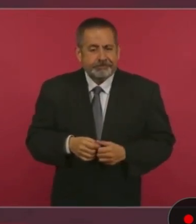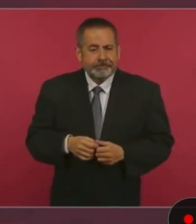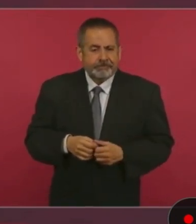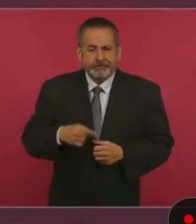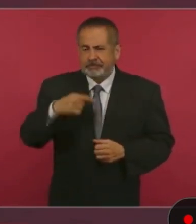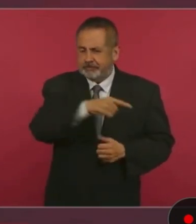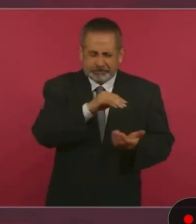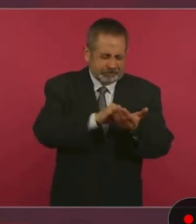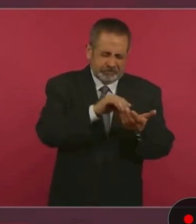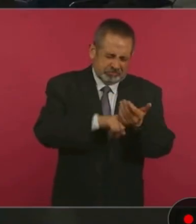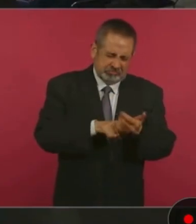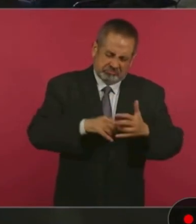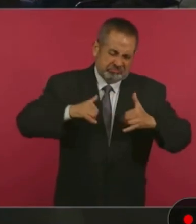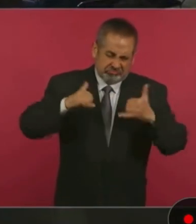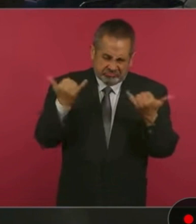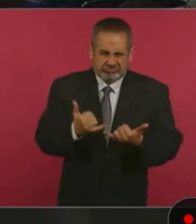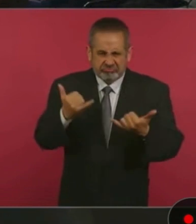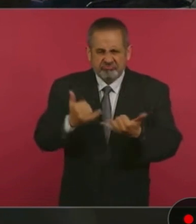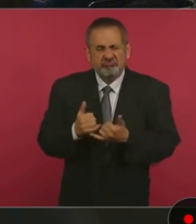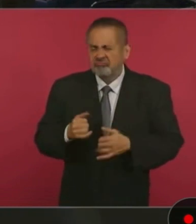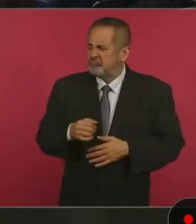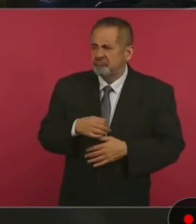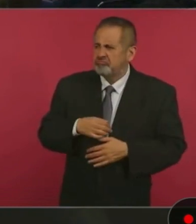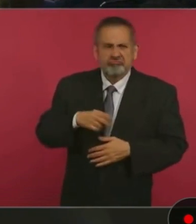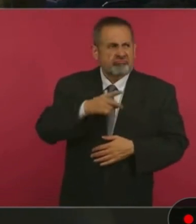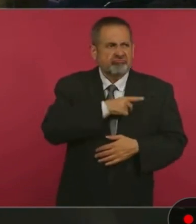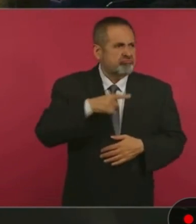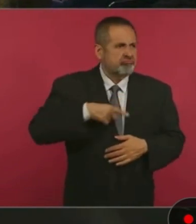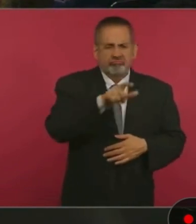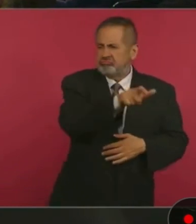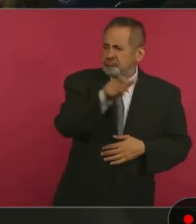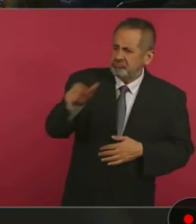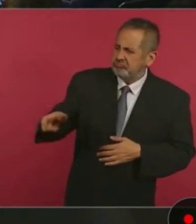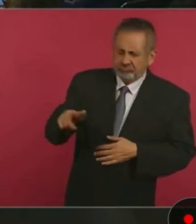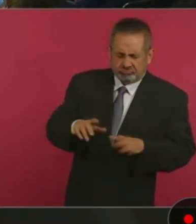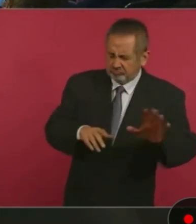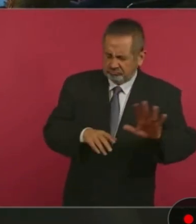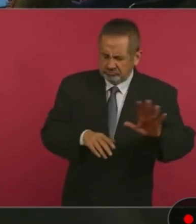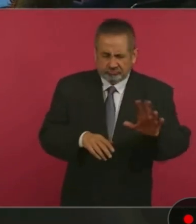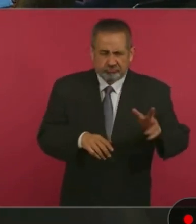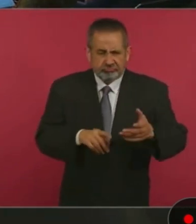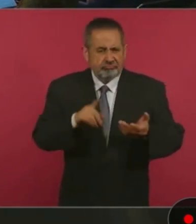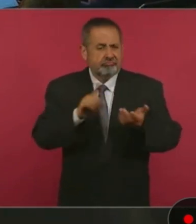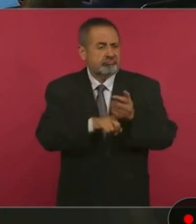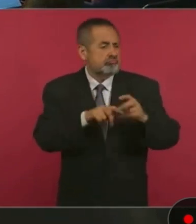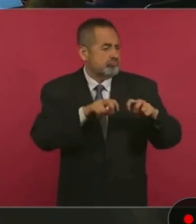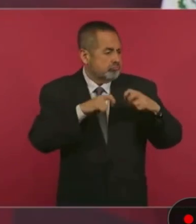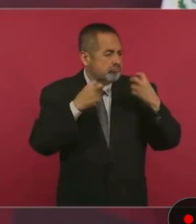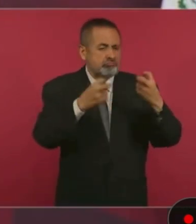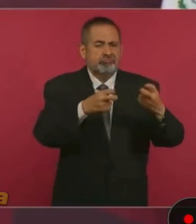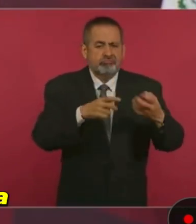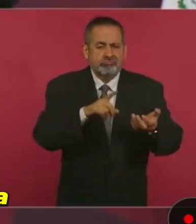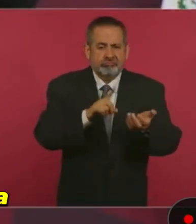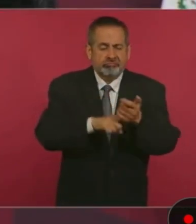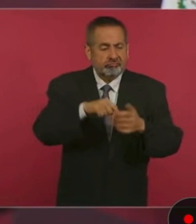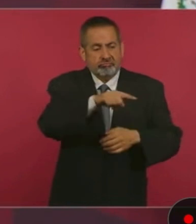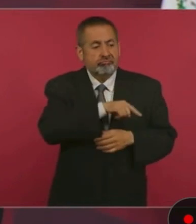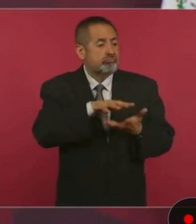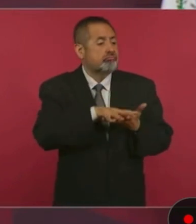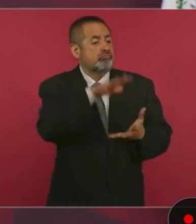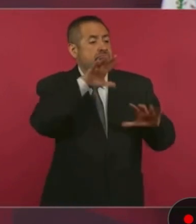él sosteniendo de que debía de atenderlo la Corte, porque como consideran que son